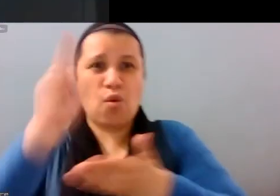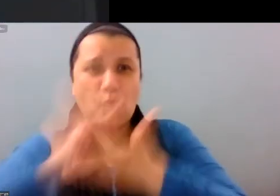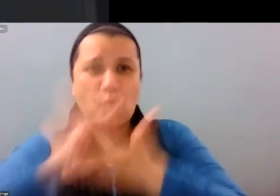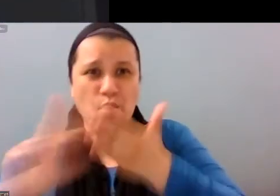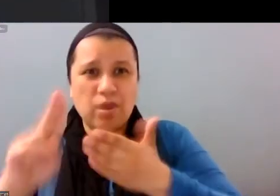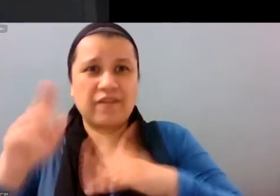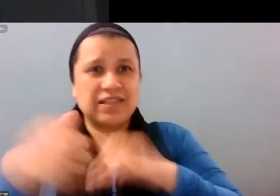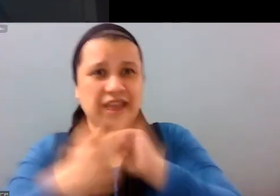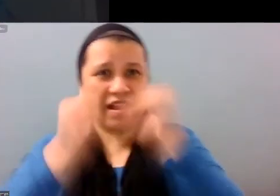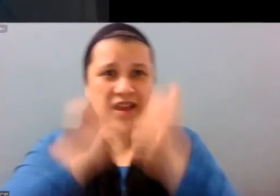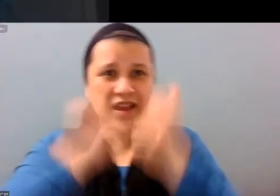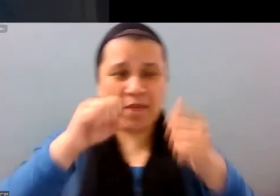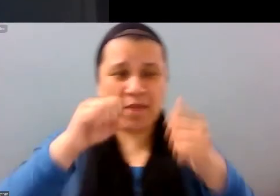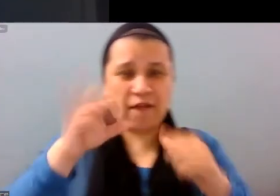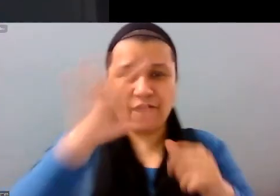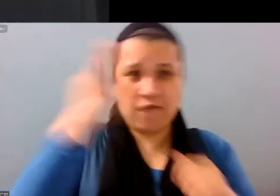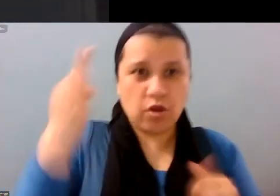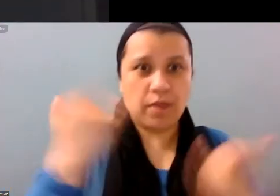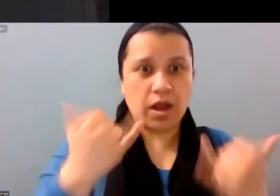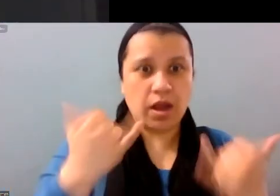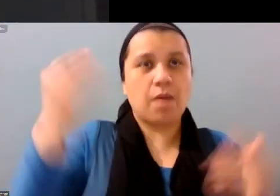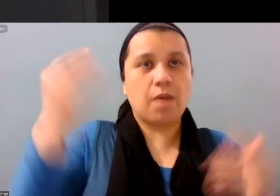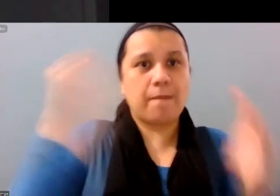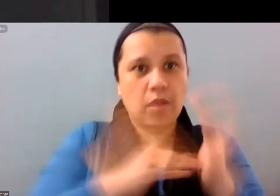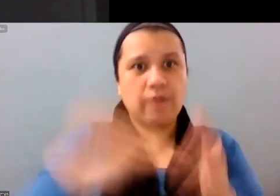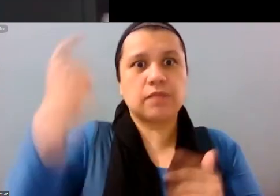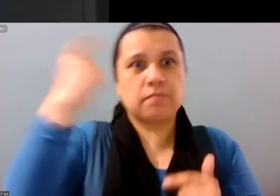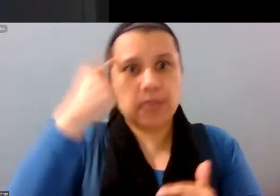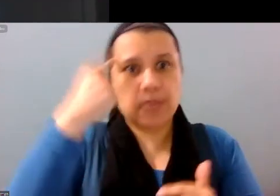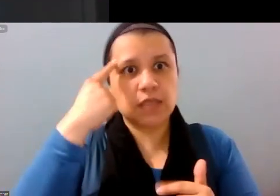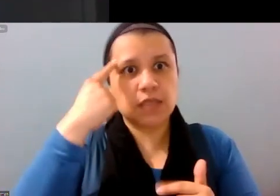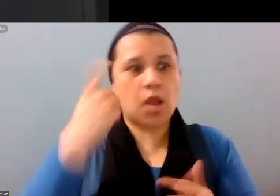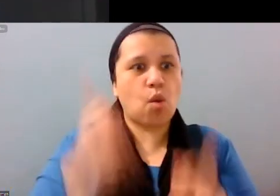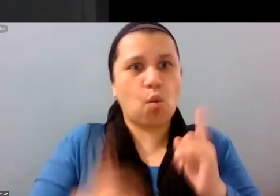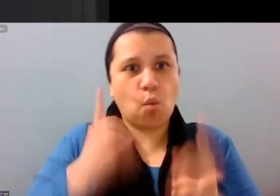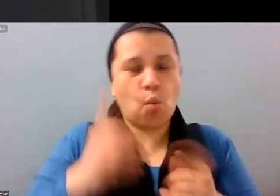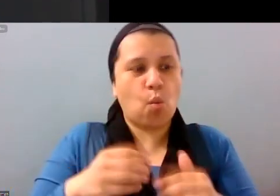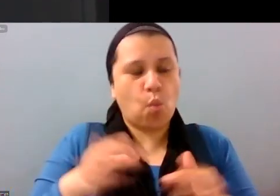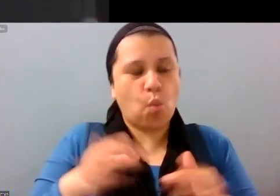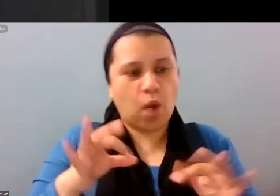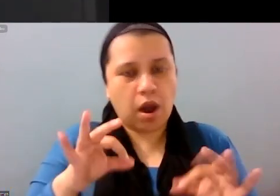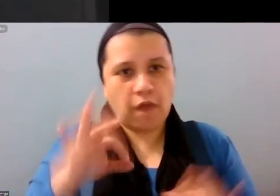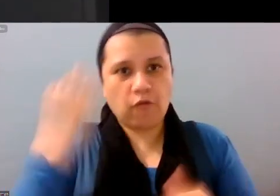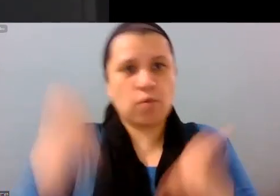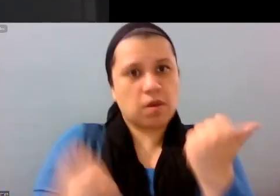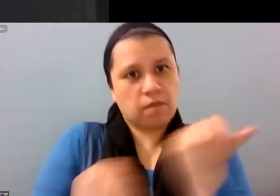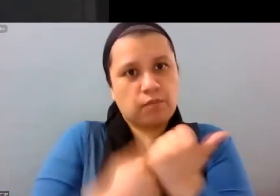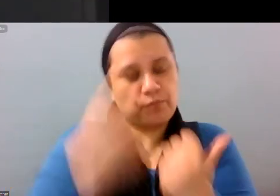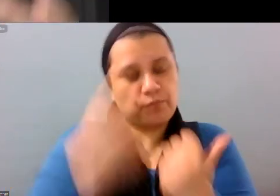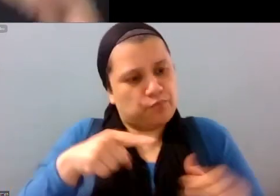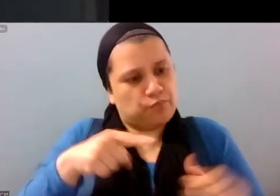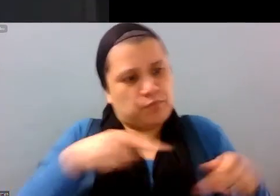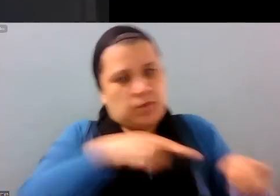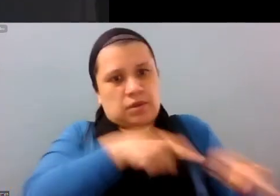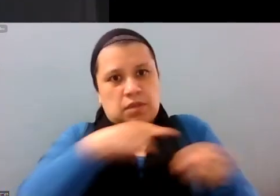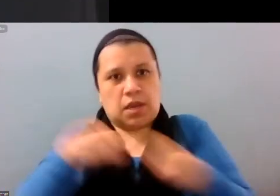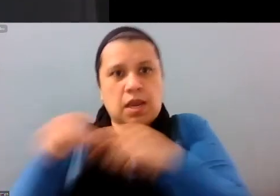todas partes hemos tenido que repensarnos cuál es el acompañamiento que se requiere para dar toda para